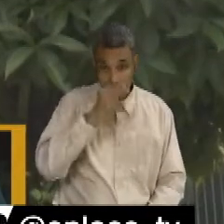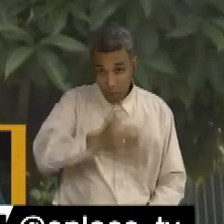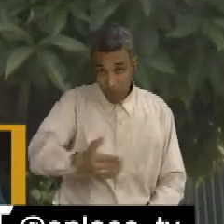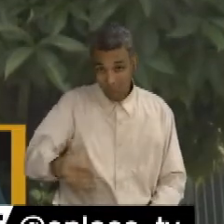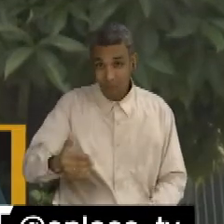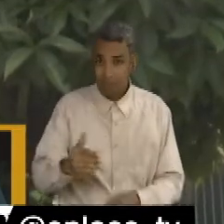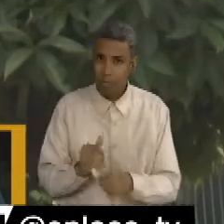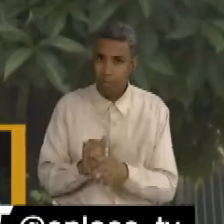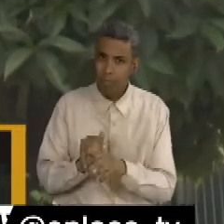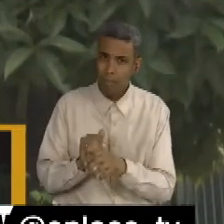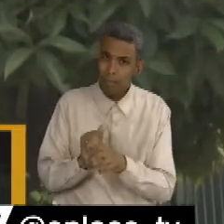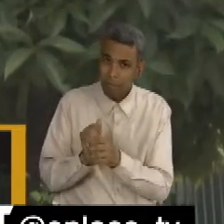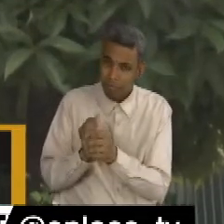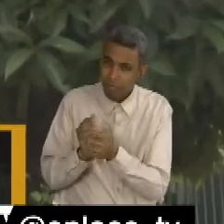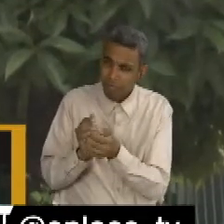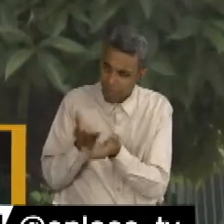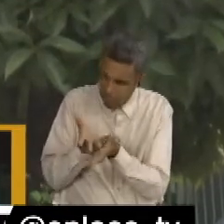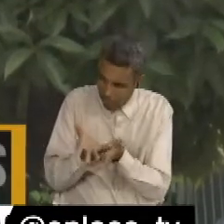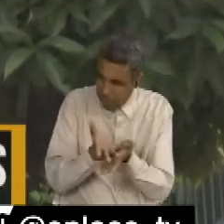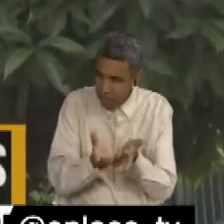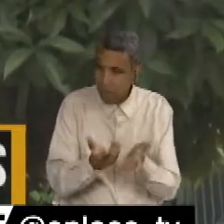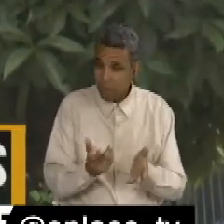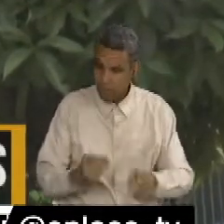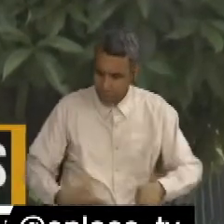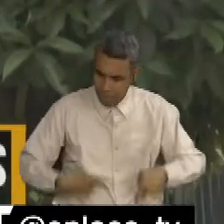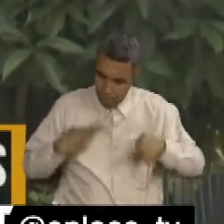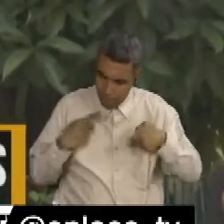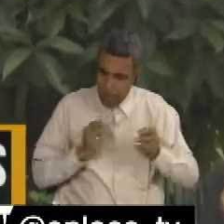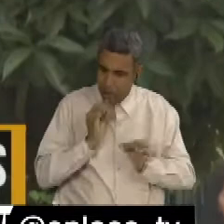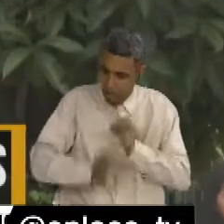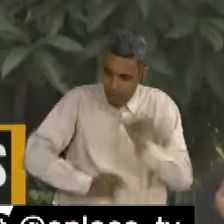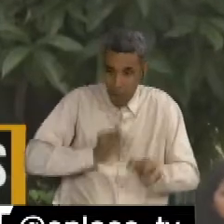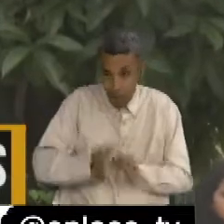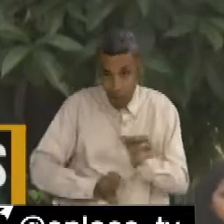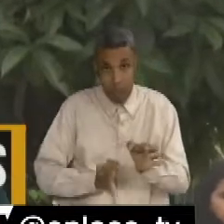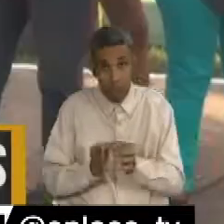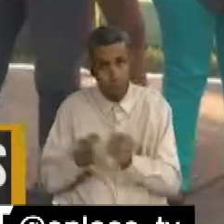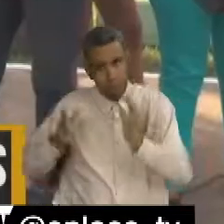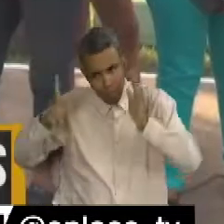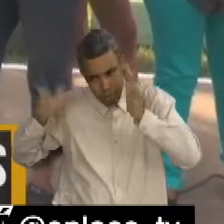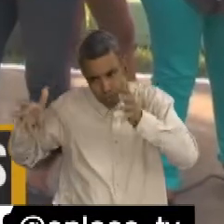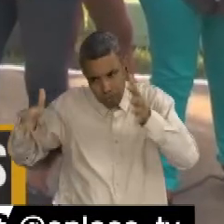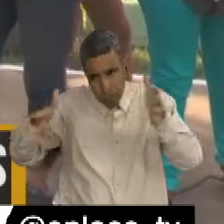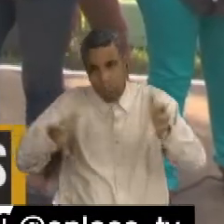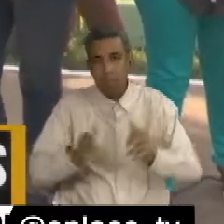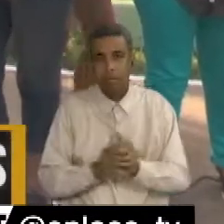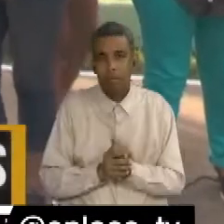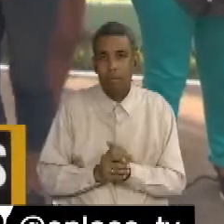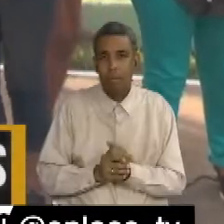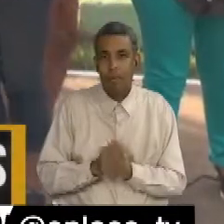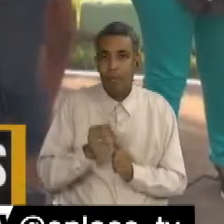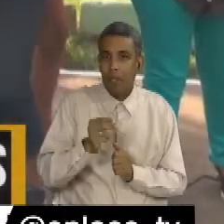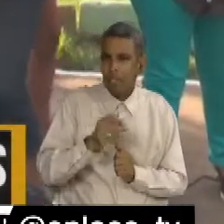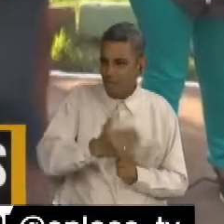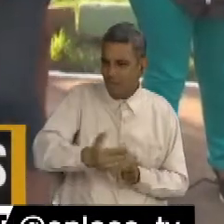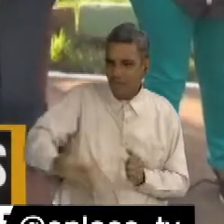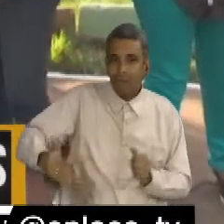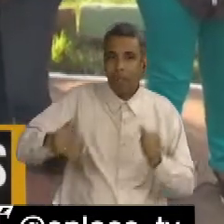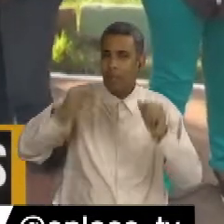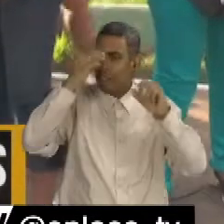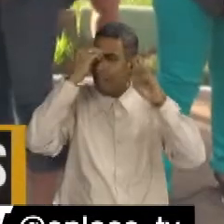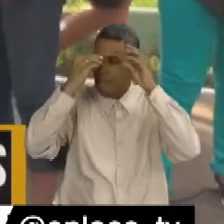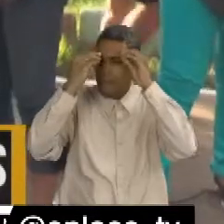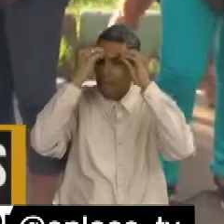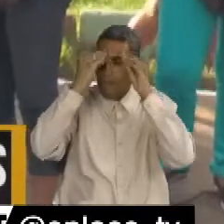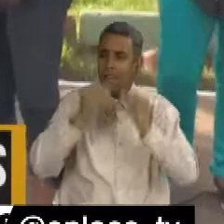tema de la importancia que es el cuidado de la vida y todo eso, pero lo que estamos buscando es que los muchachos hoy por hoy tratemos a través de